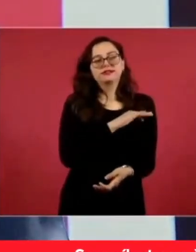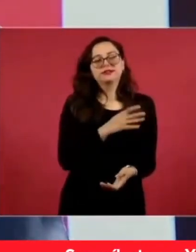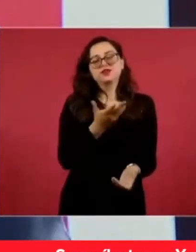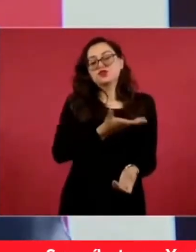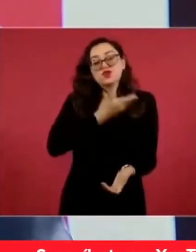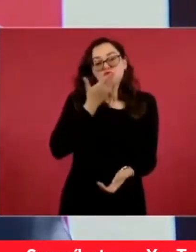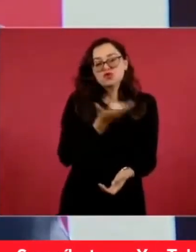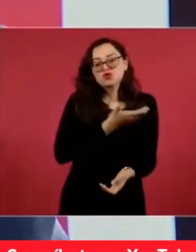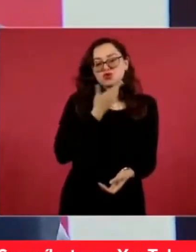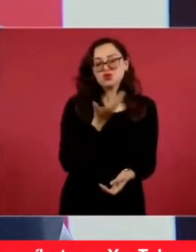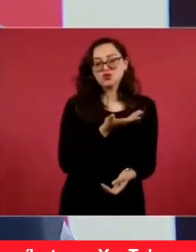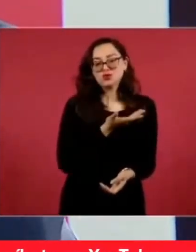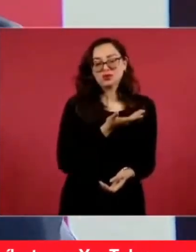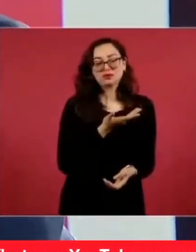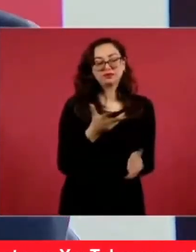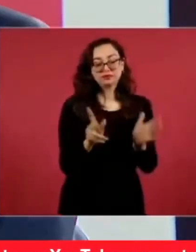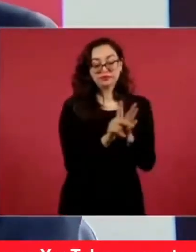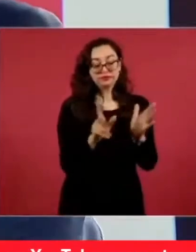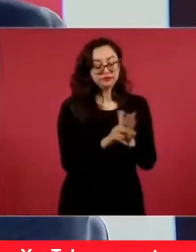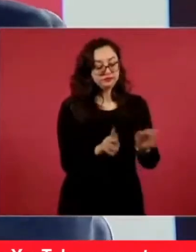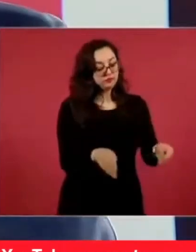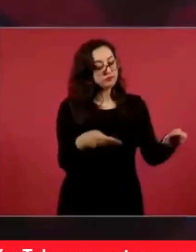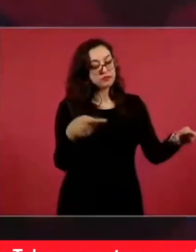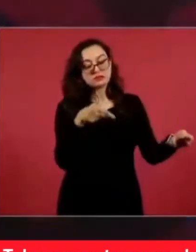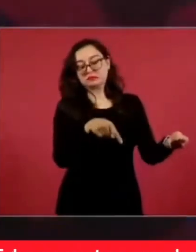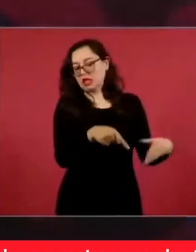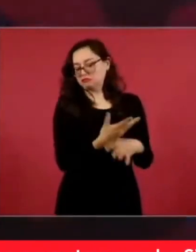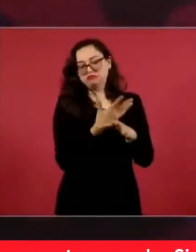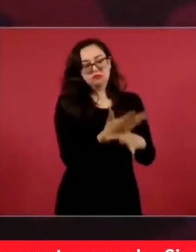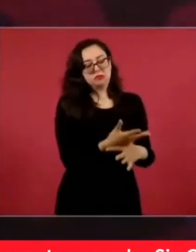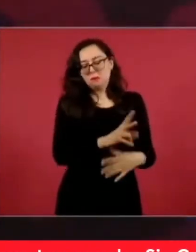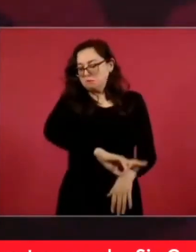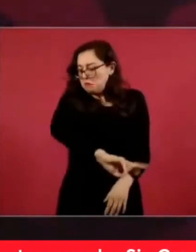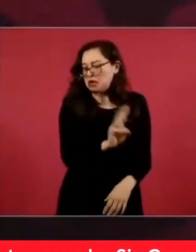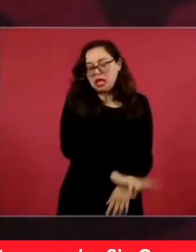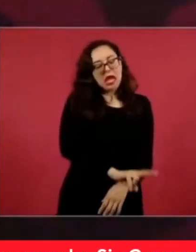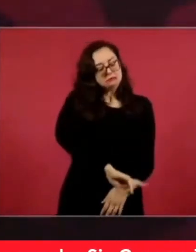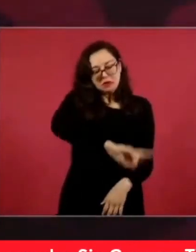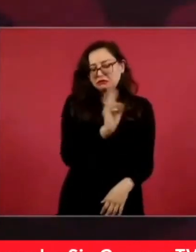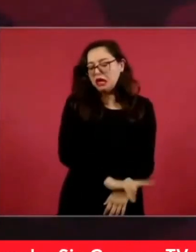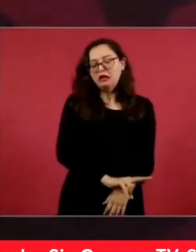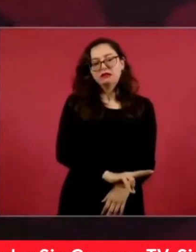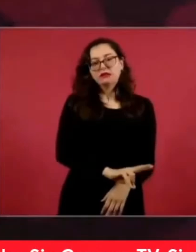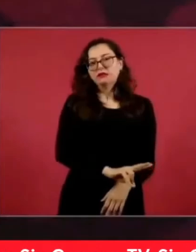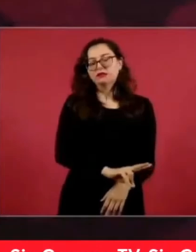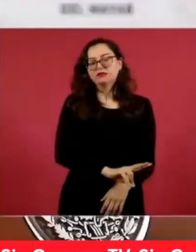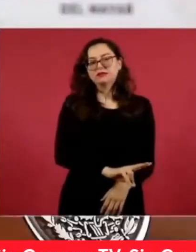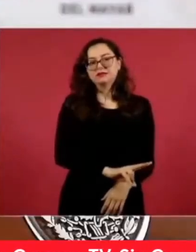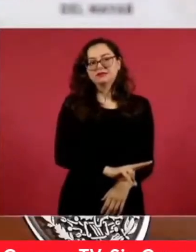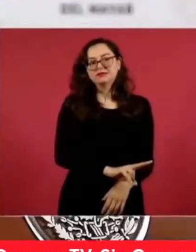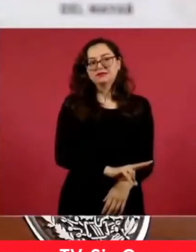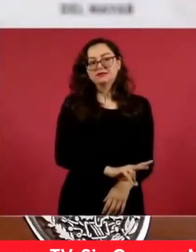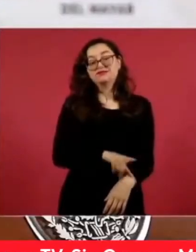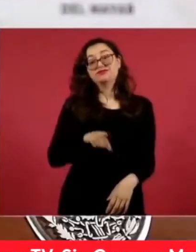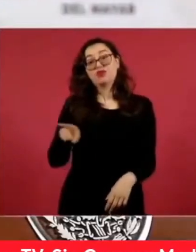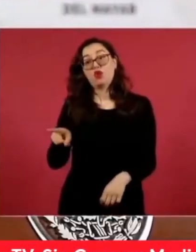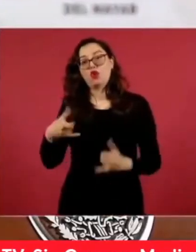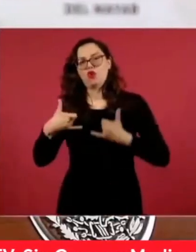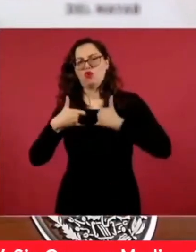a ciegas el periódico, ya salió en el periódico. y los jóvenes